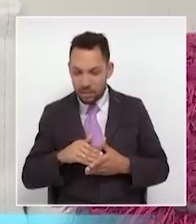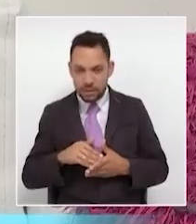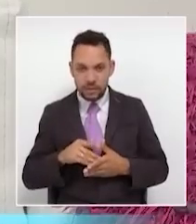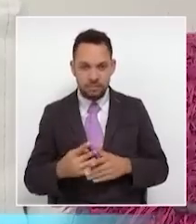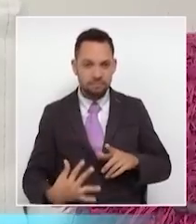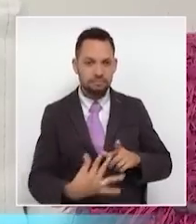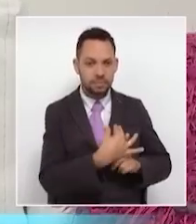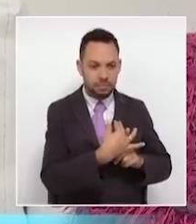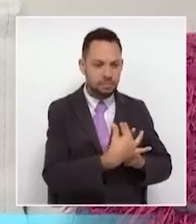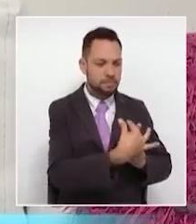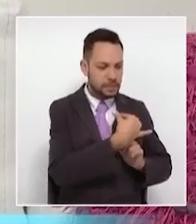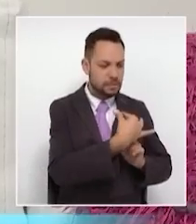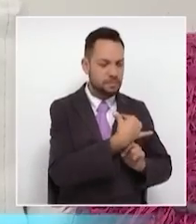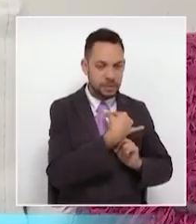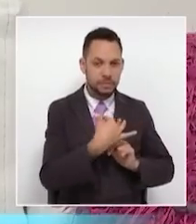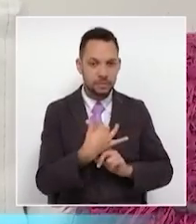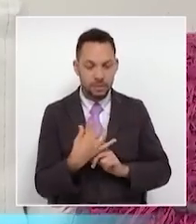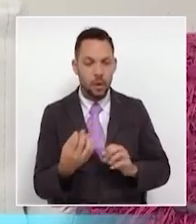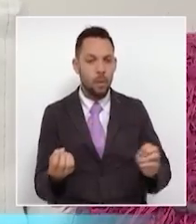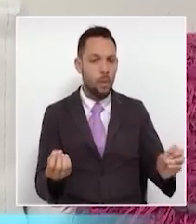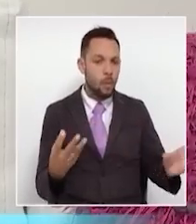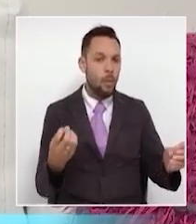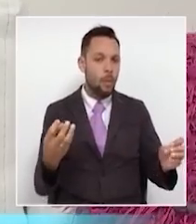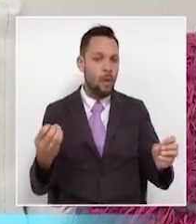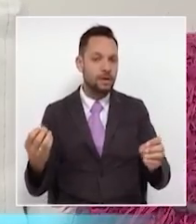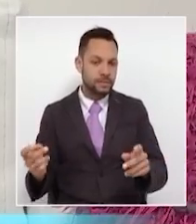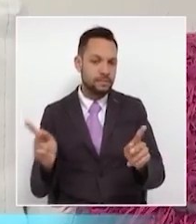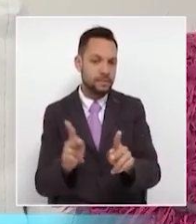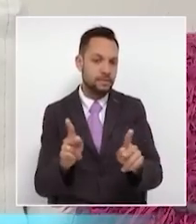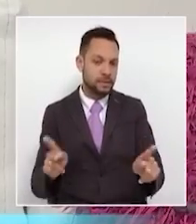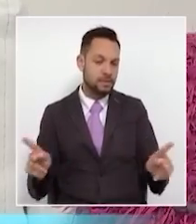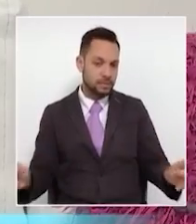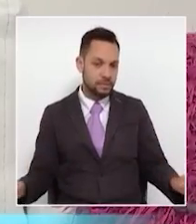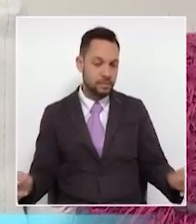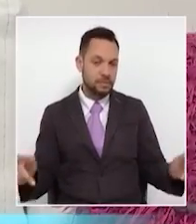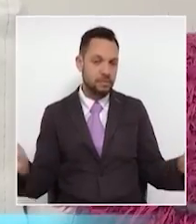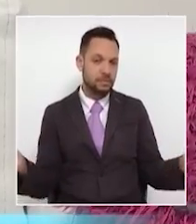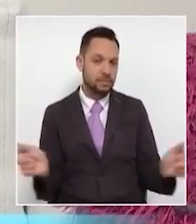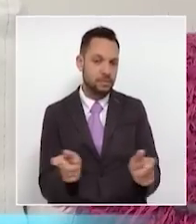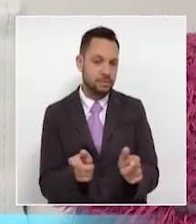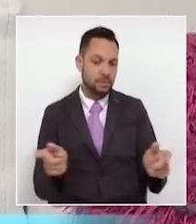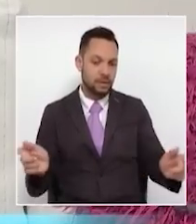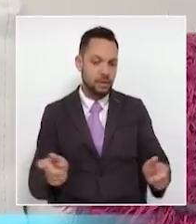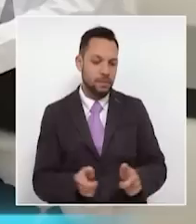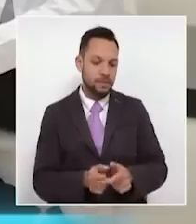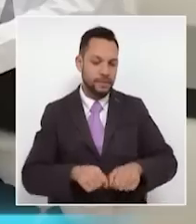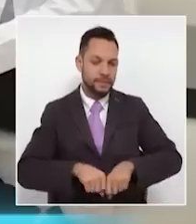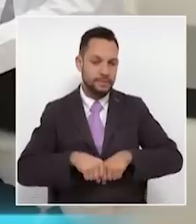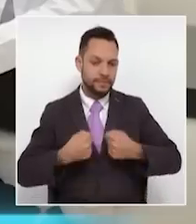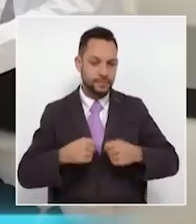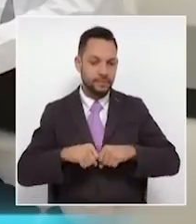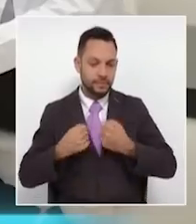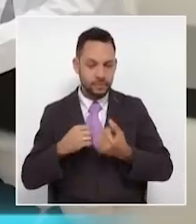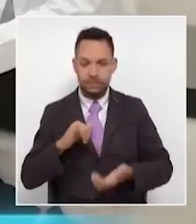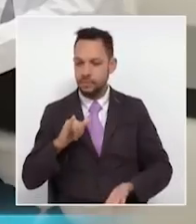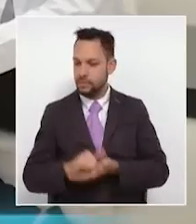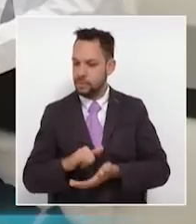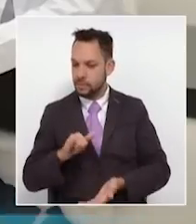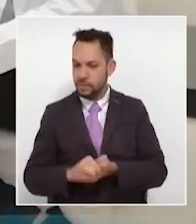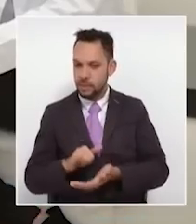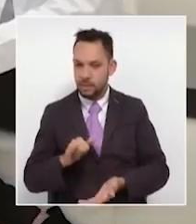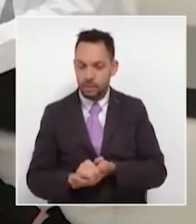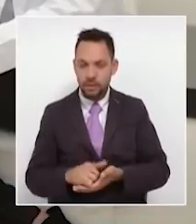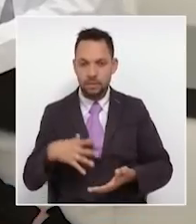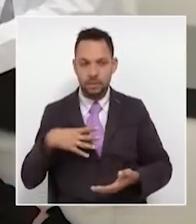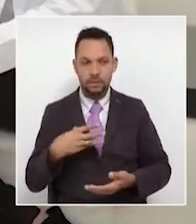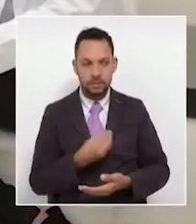vemos muchas de las personas que tienen deficiencia de este micronutriente por eso recomendamos el consumo